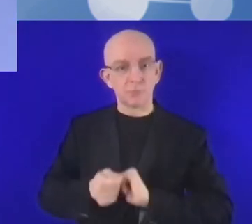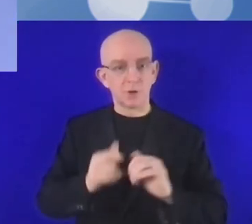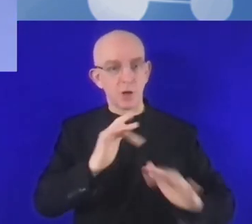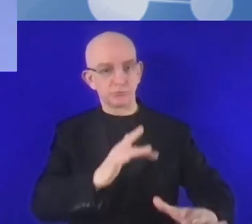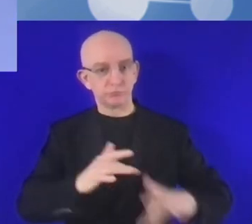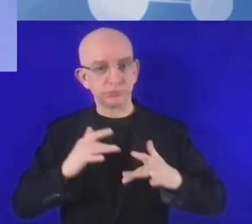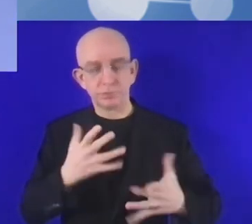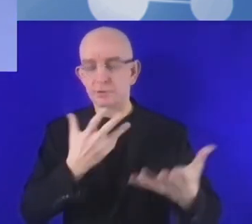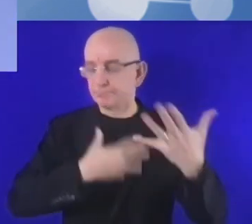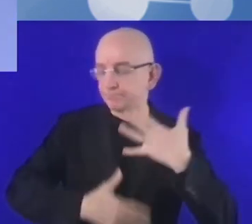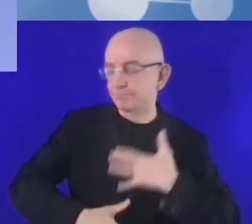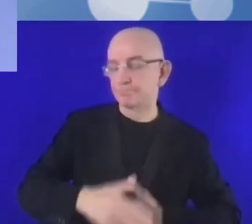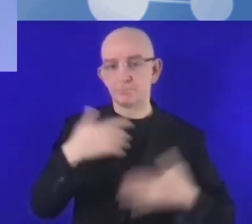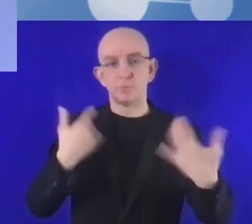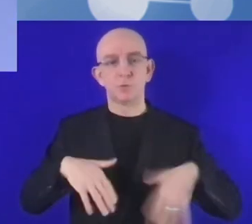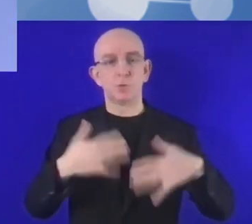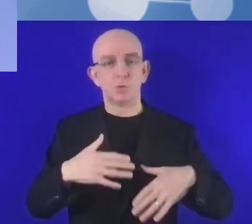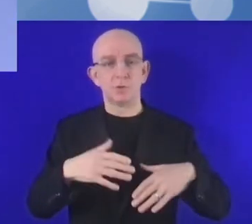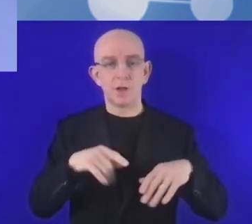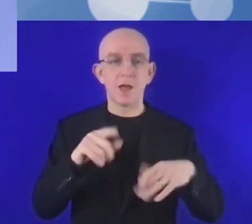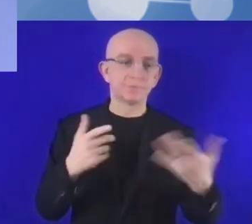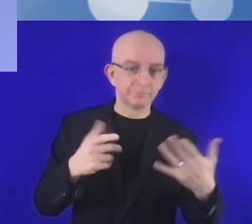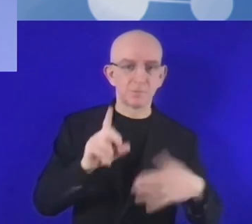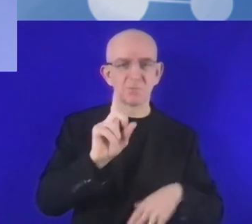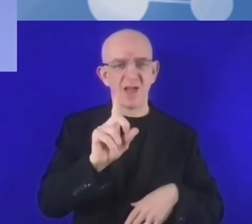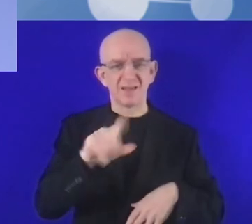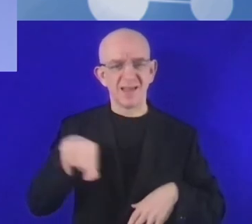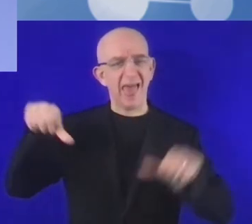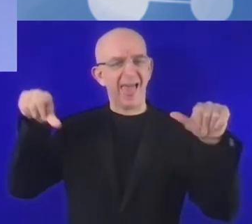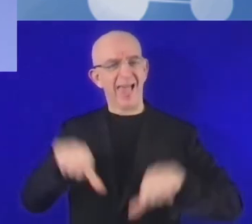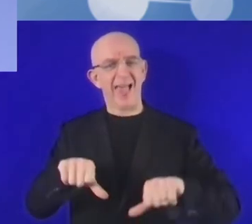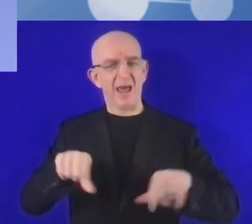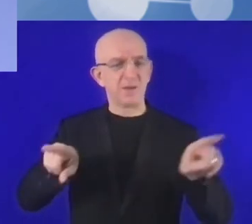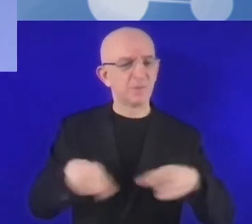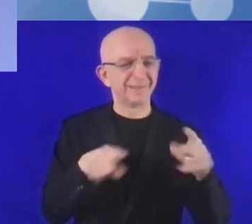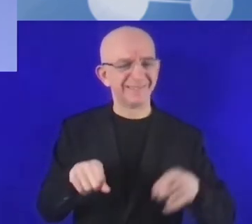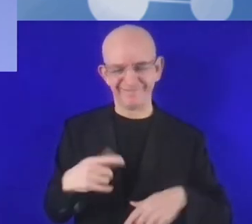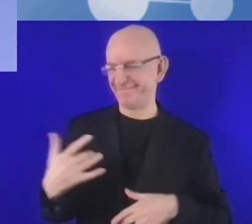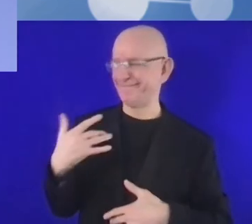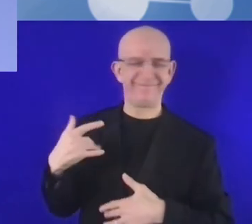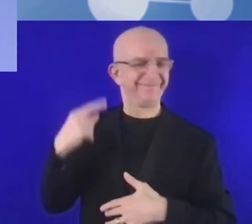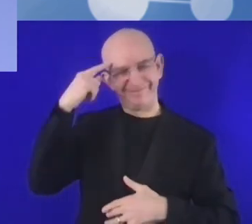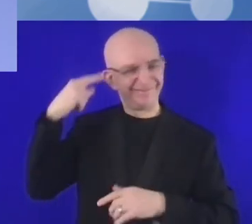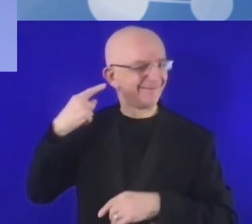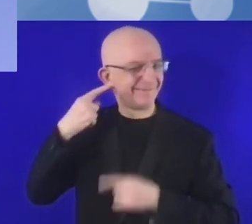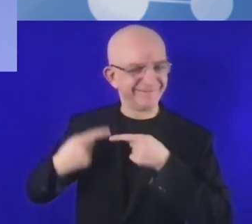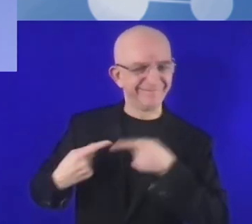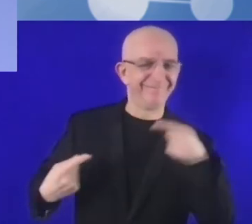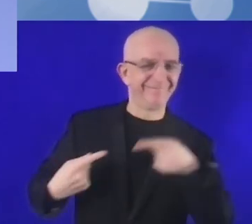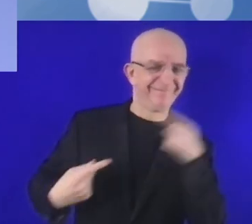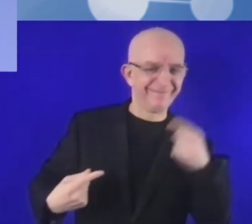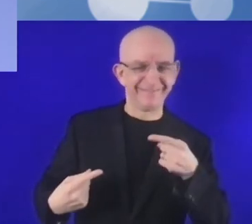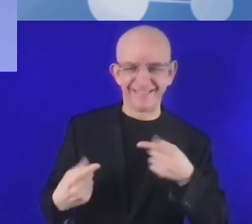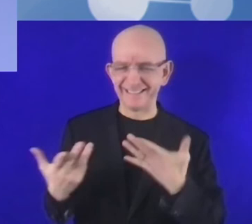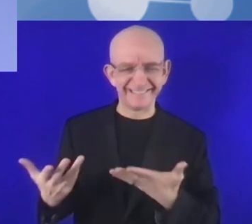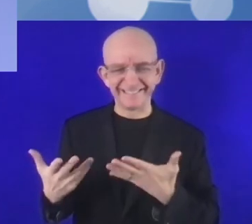alta calidad. Ahora bien, si lo sabemos, ¿por qué alguien podría